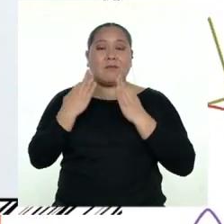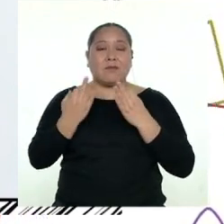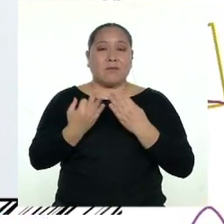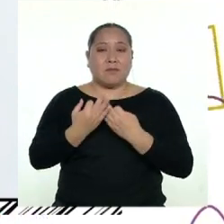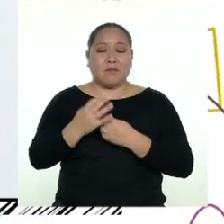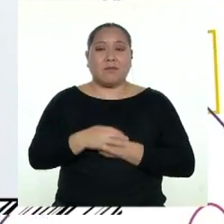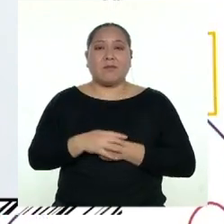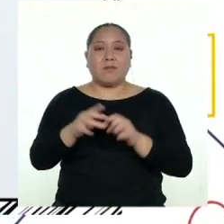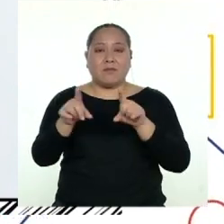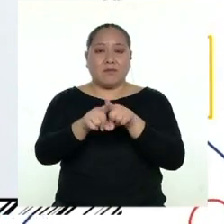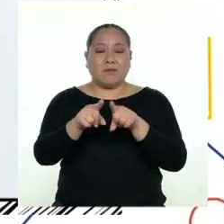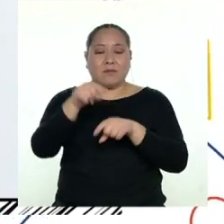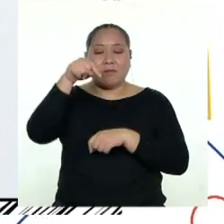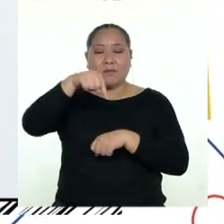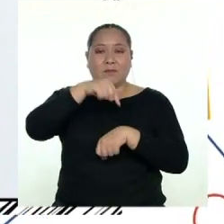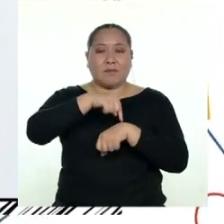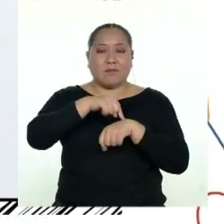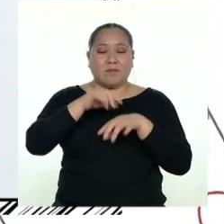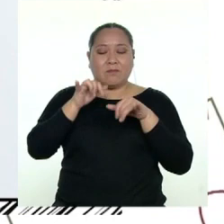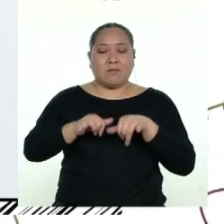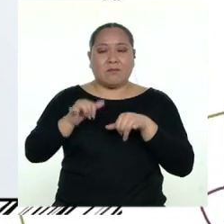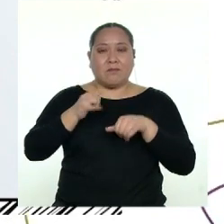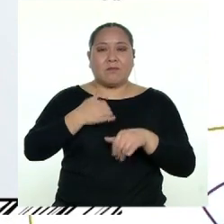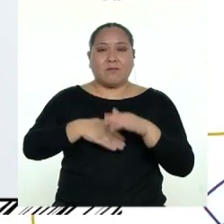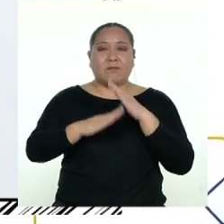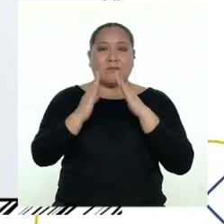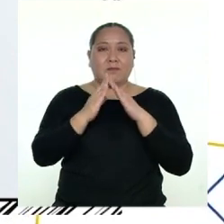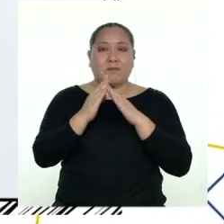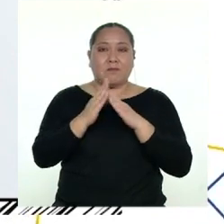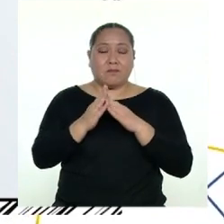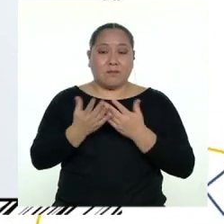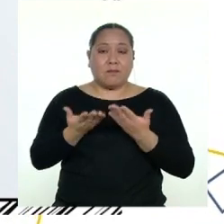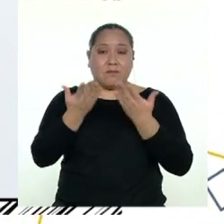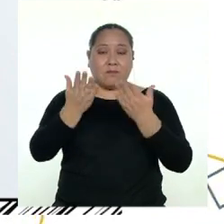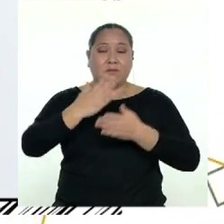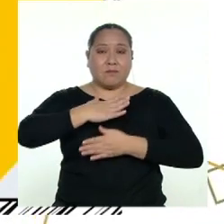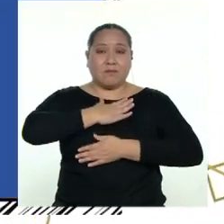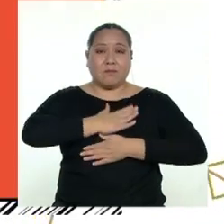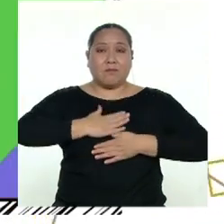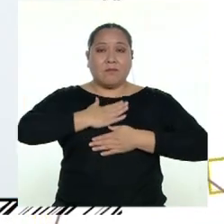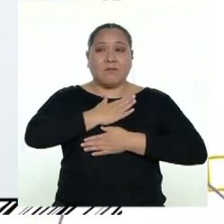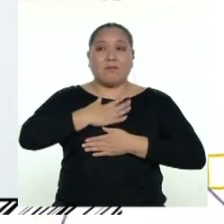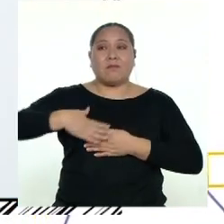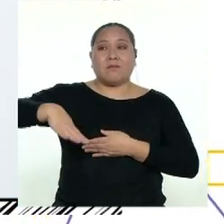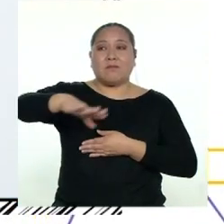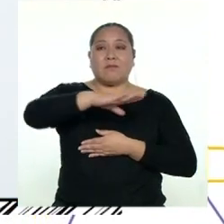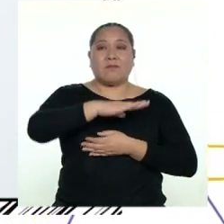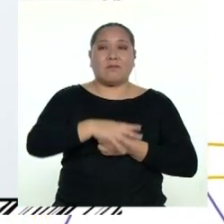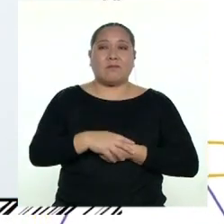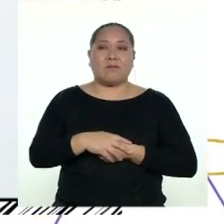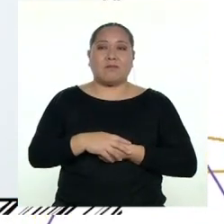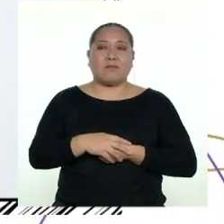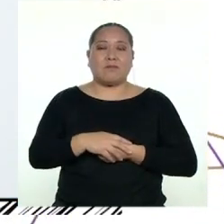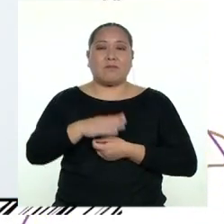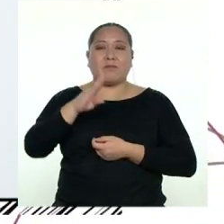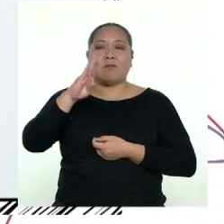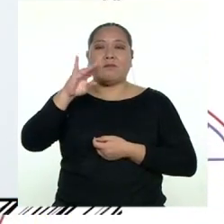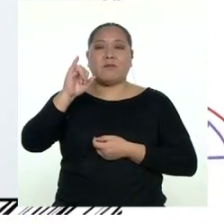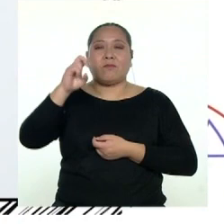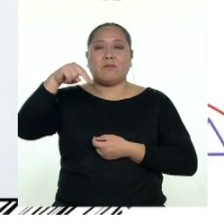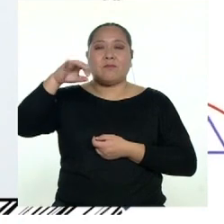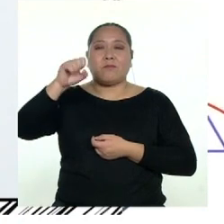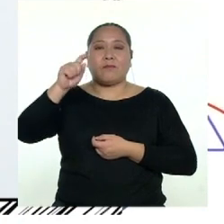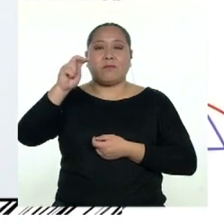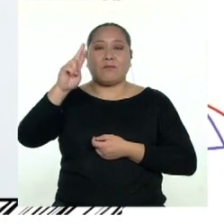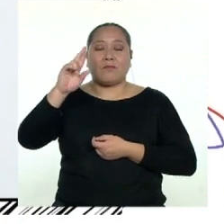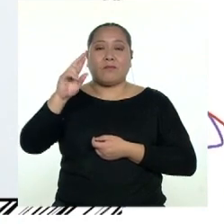este periodo de aislamiento social, asegurando el bienestar de todas y todos. Bienestar es un concepto que